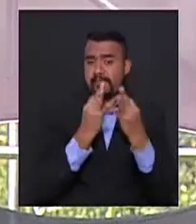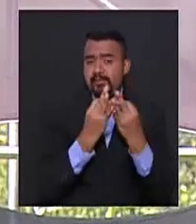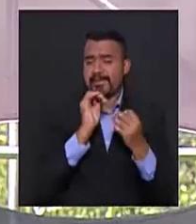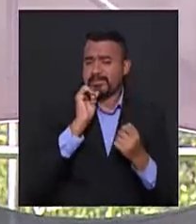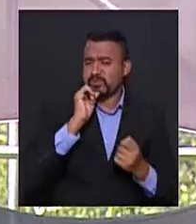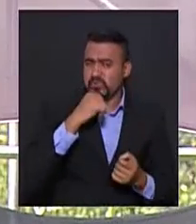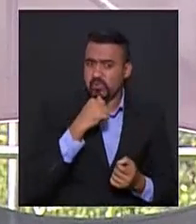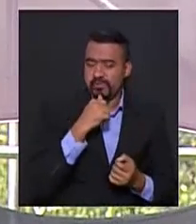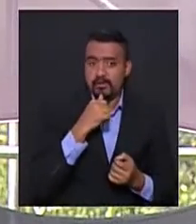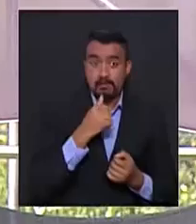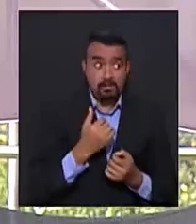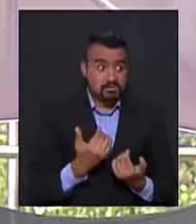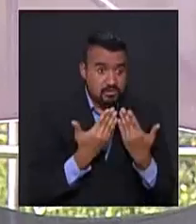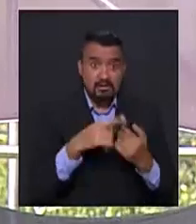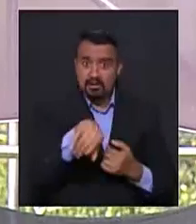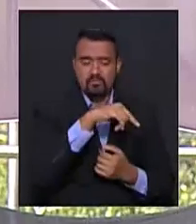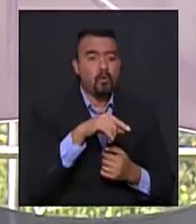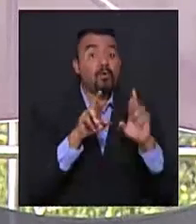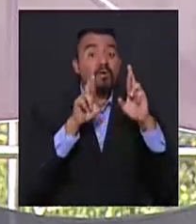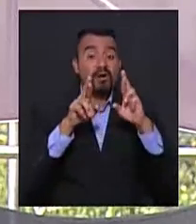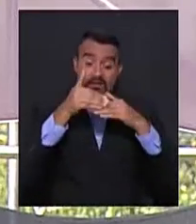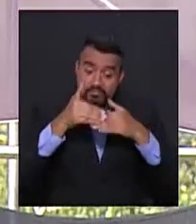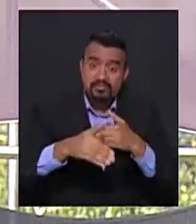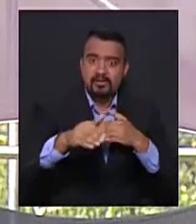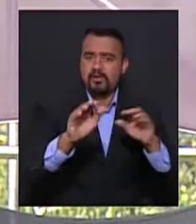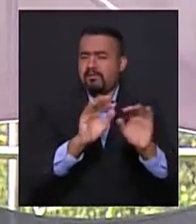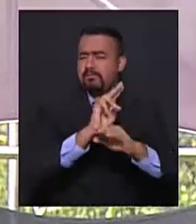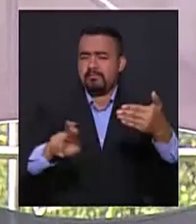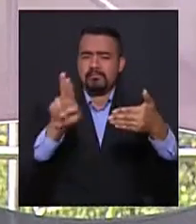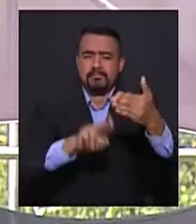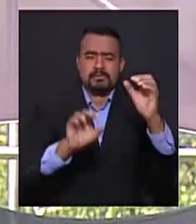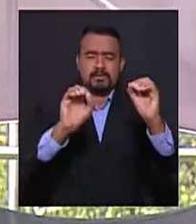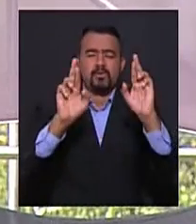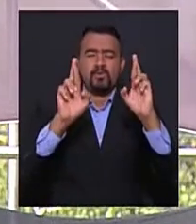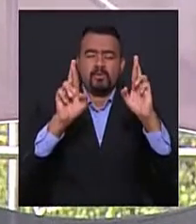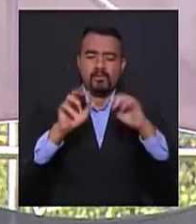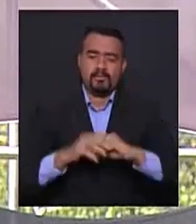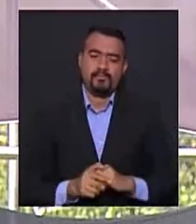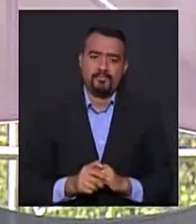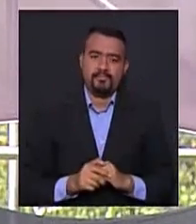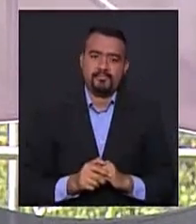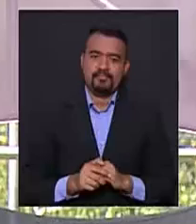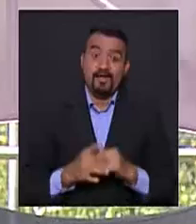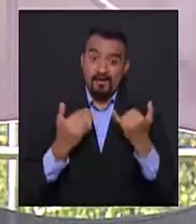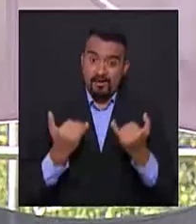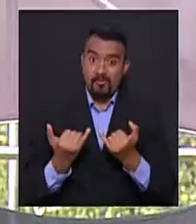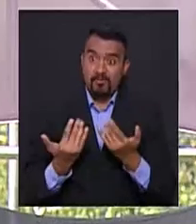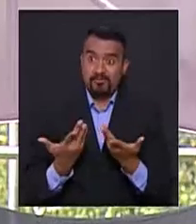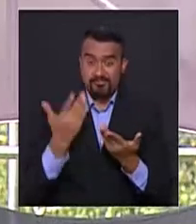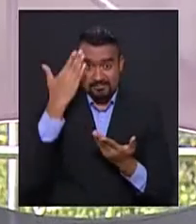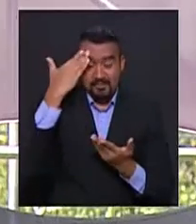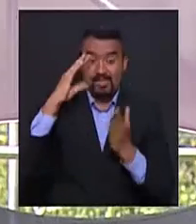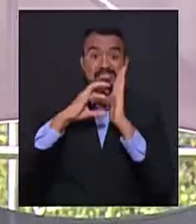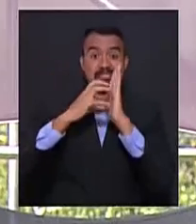este propósito es evitar nuevas víctimas que lamentar. Hoy vemos nacer un nuevo símbolo,